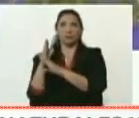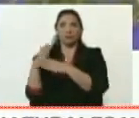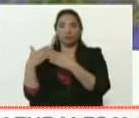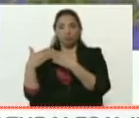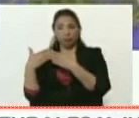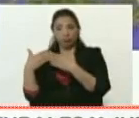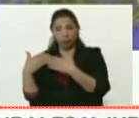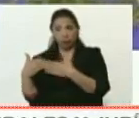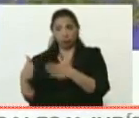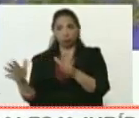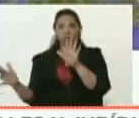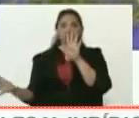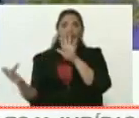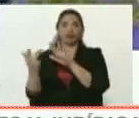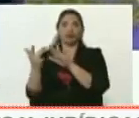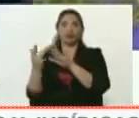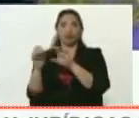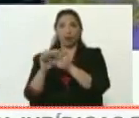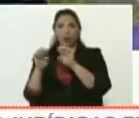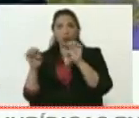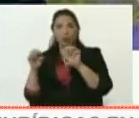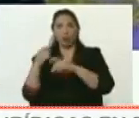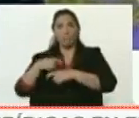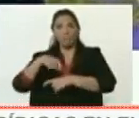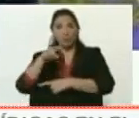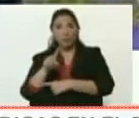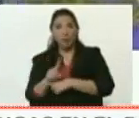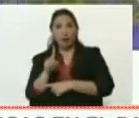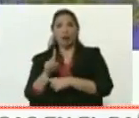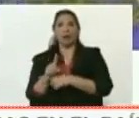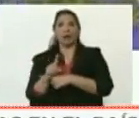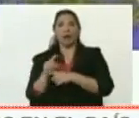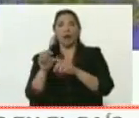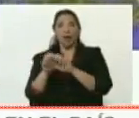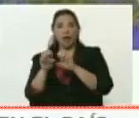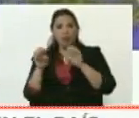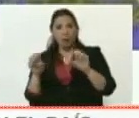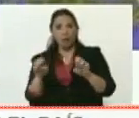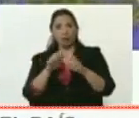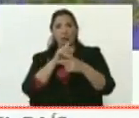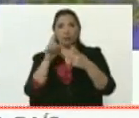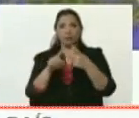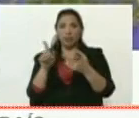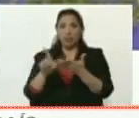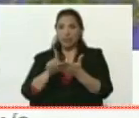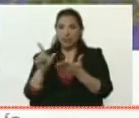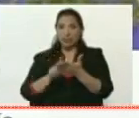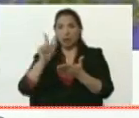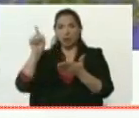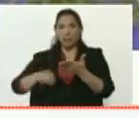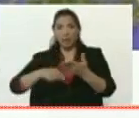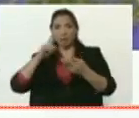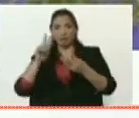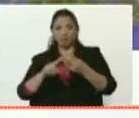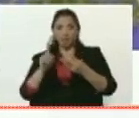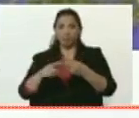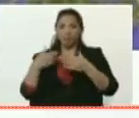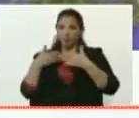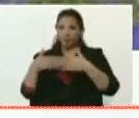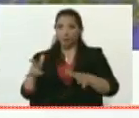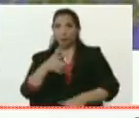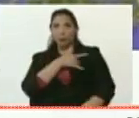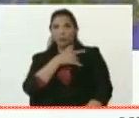acceso a la educación primaria, a la educación secundaria y a las universidades. Allá sí es